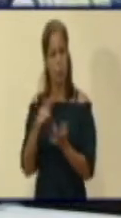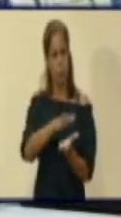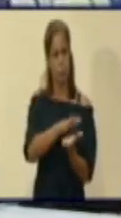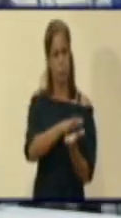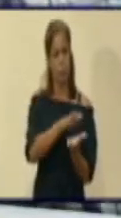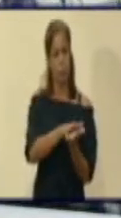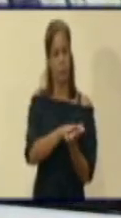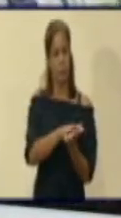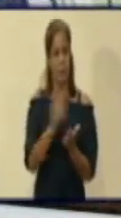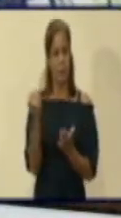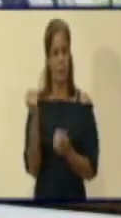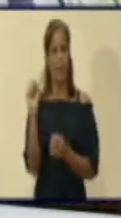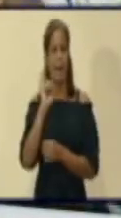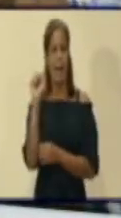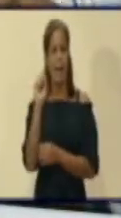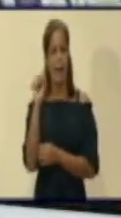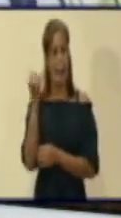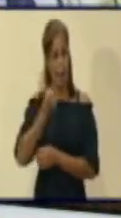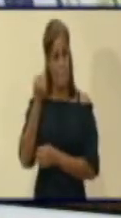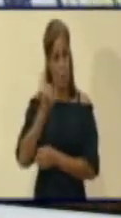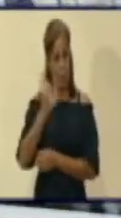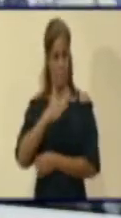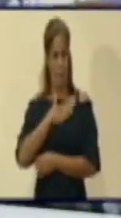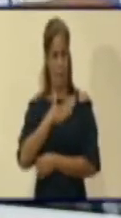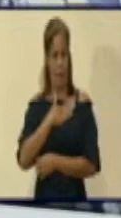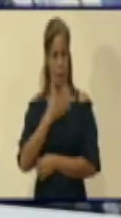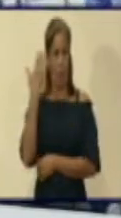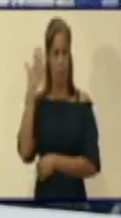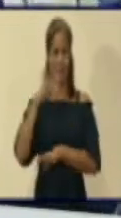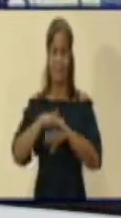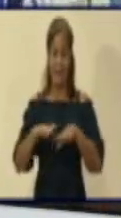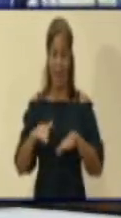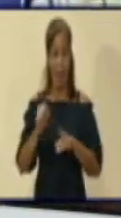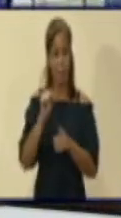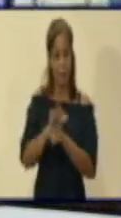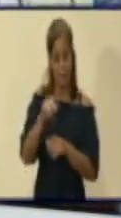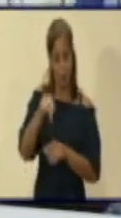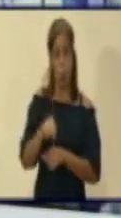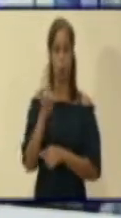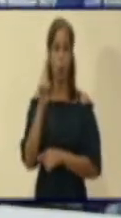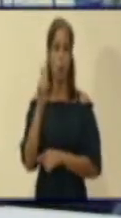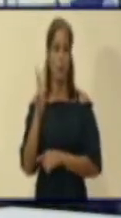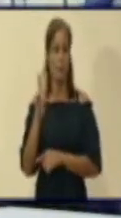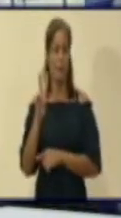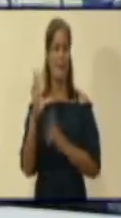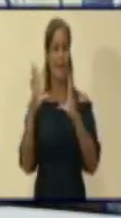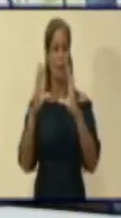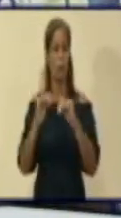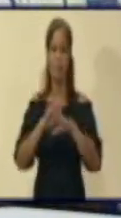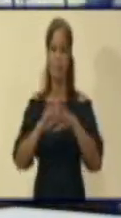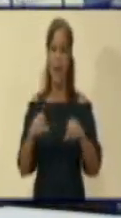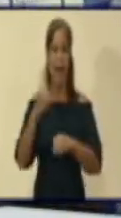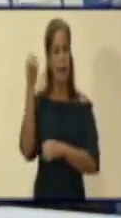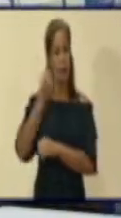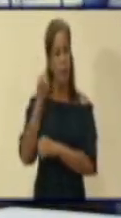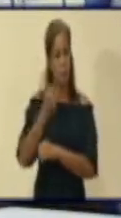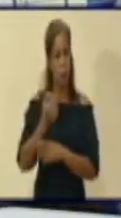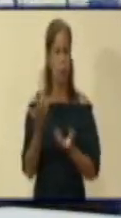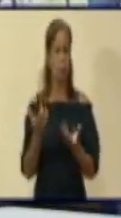costa. Se mantenían los coches. Bueno, a partir de hoy, 12 de la noche, no funciona más nada en el sector ni privado ni estatal. Ni camiones, ni coche,